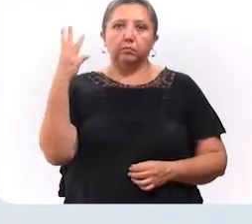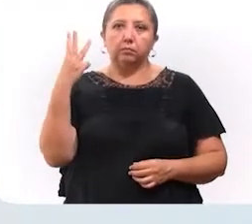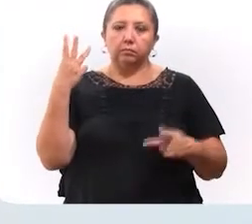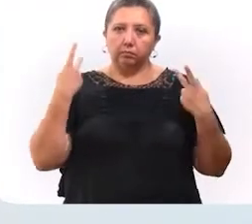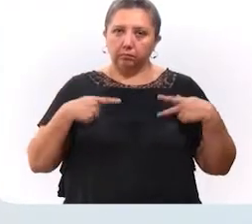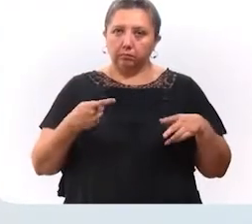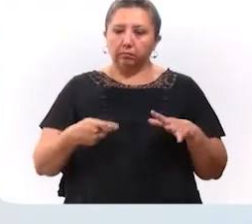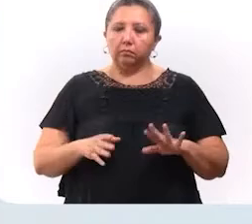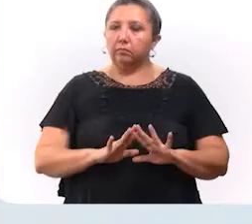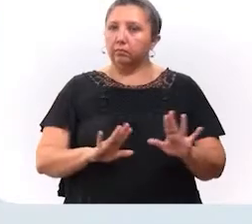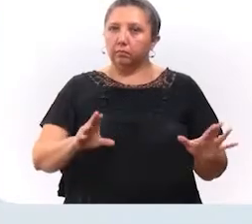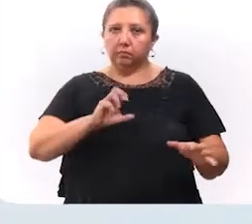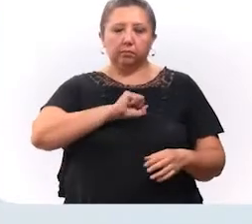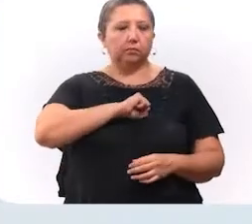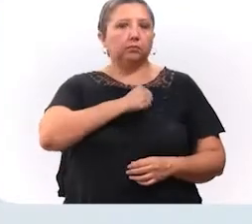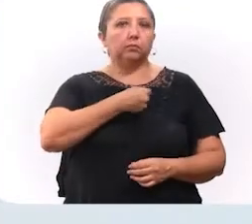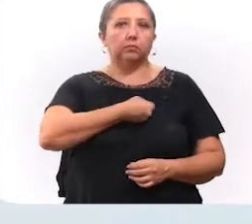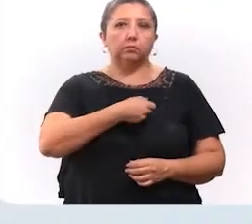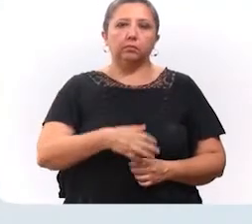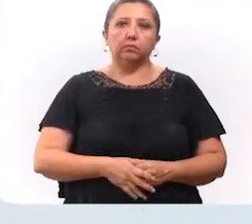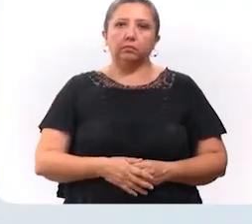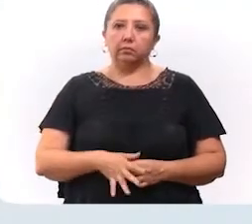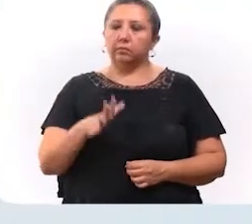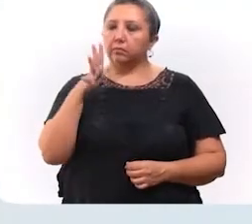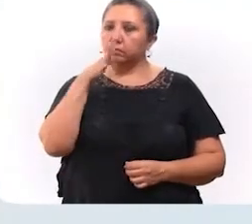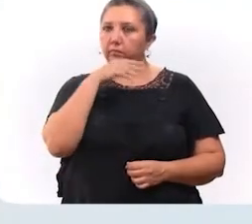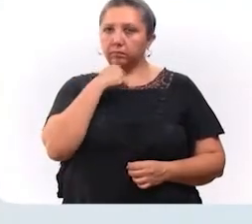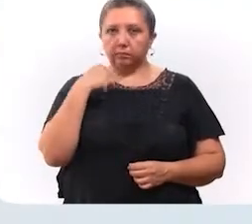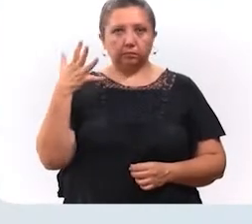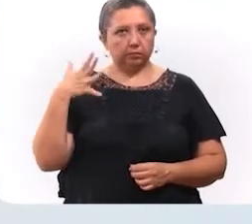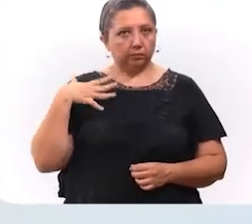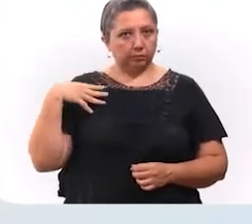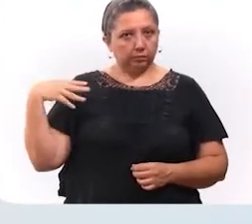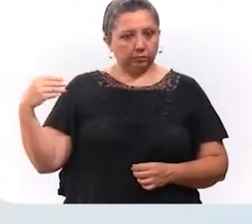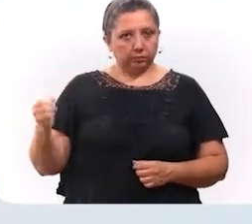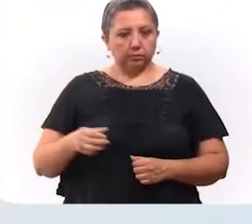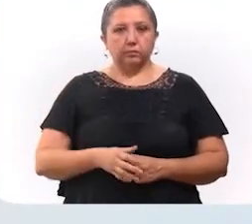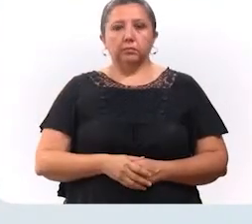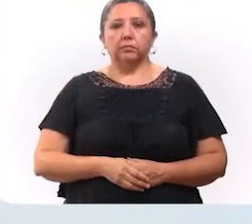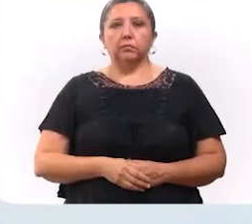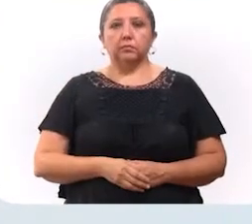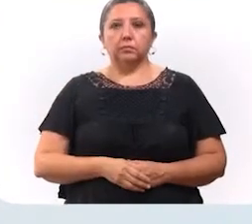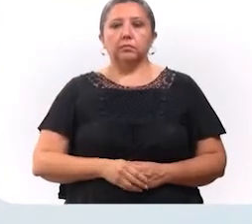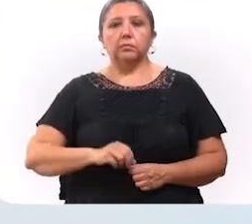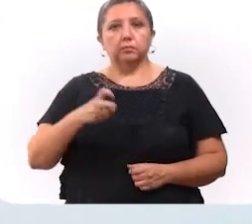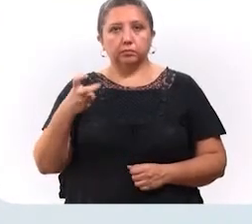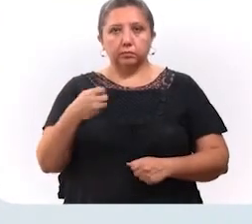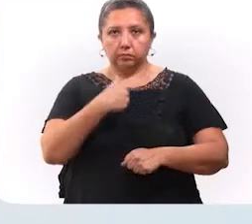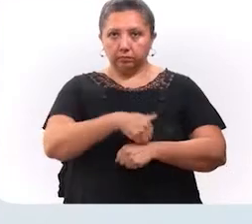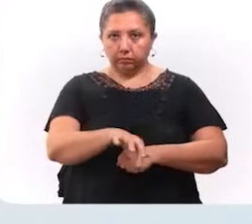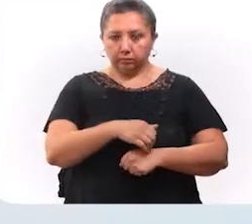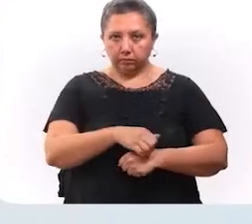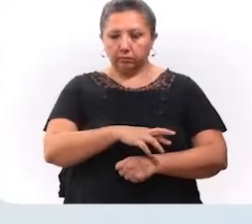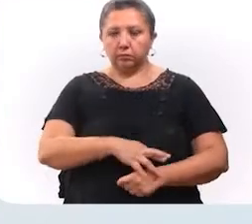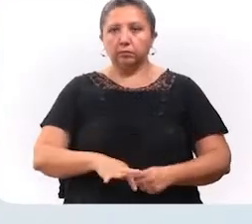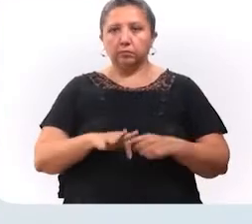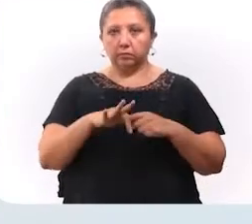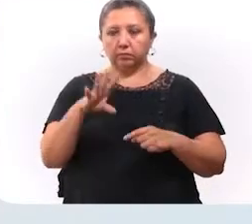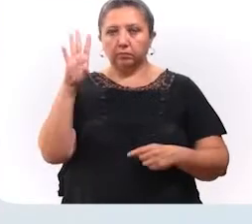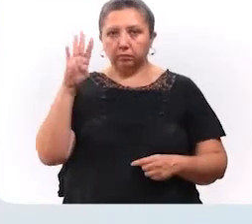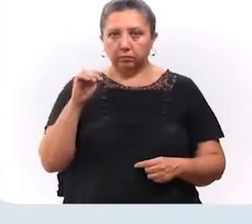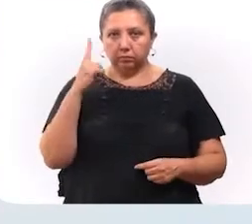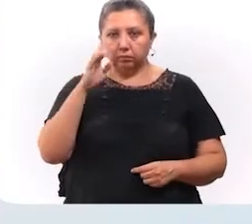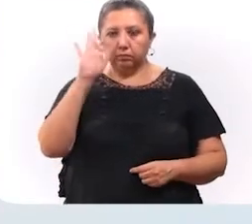71,163 pacientes ya se recuperaron. No presentan síntomas ni pueden contagiar. Esta cifra representa